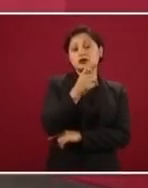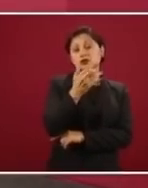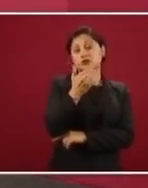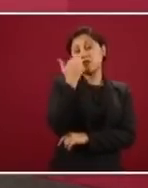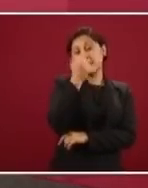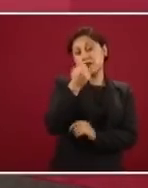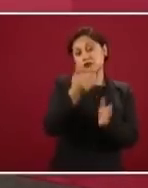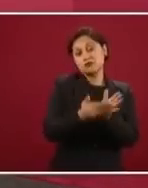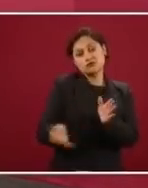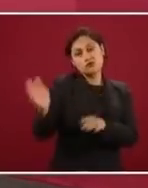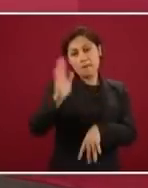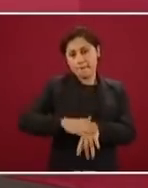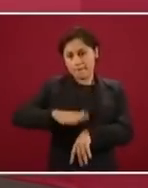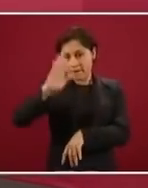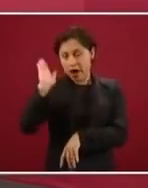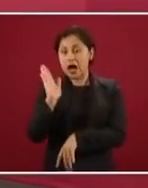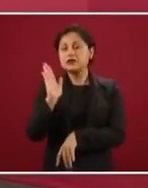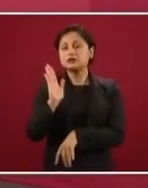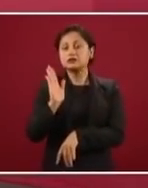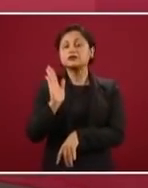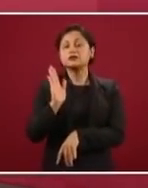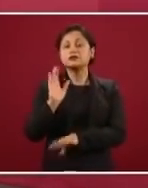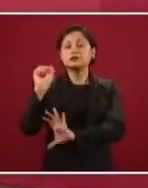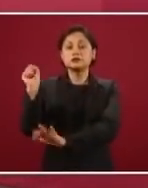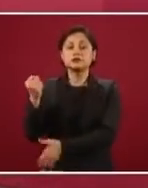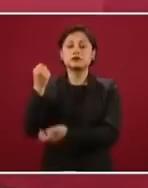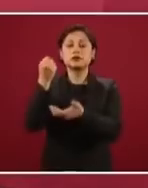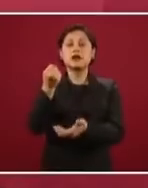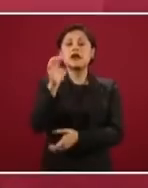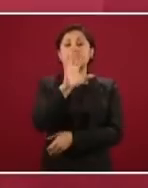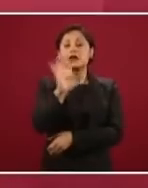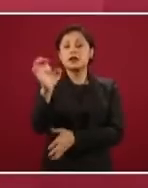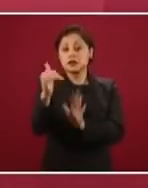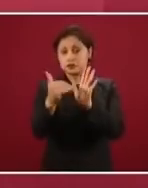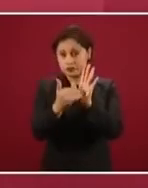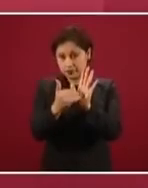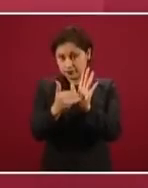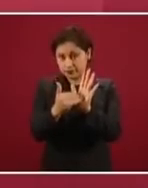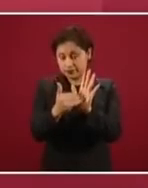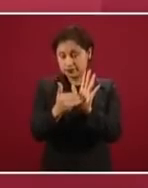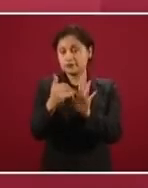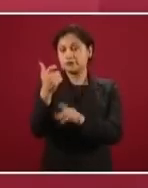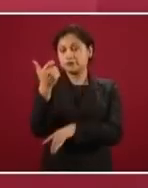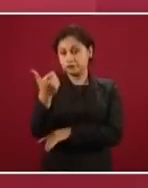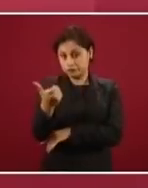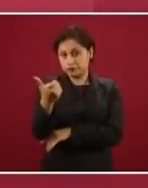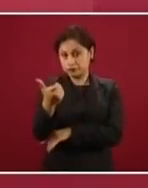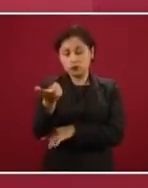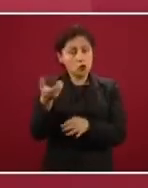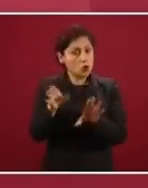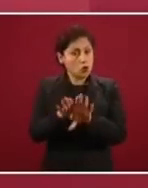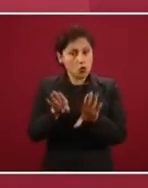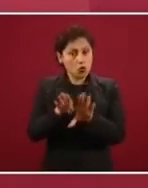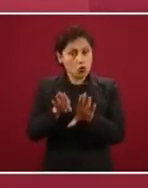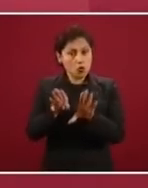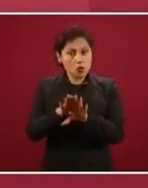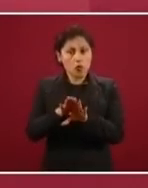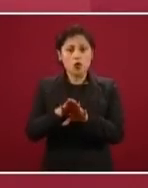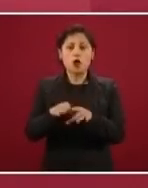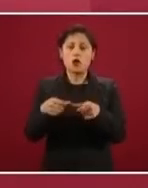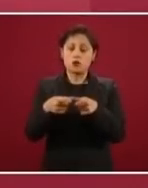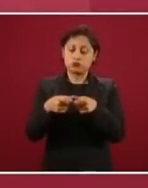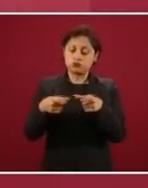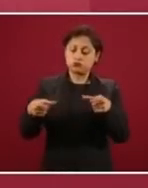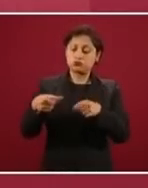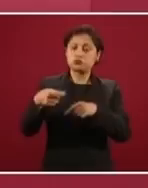adelante son 500 mil pesos es un cheque que se entrega a